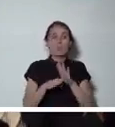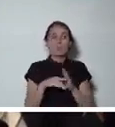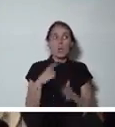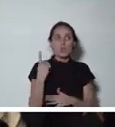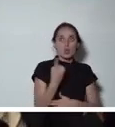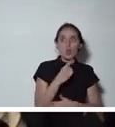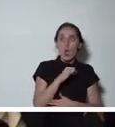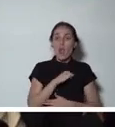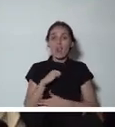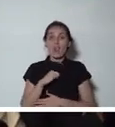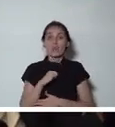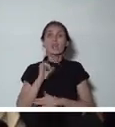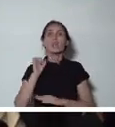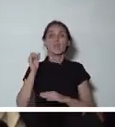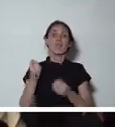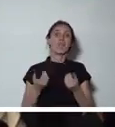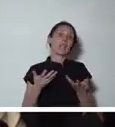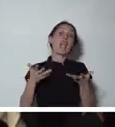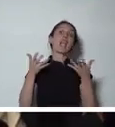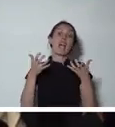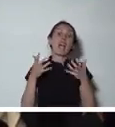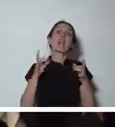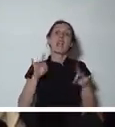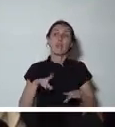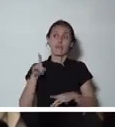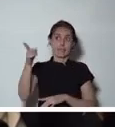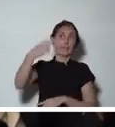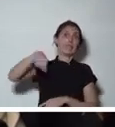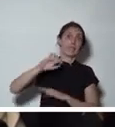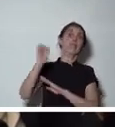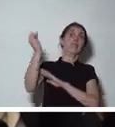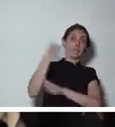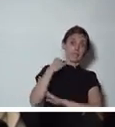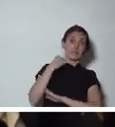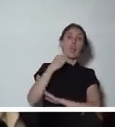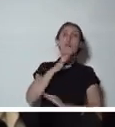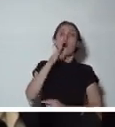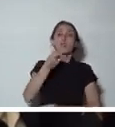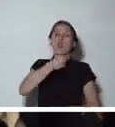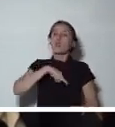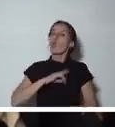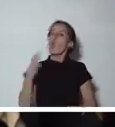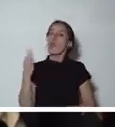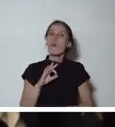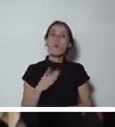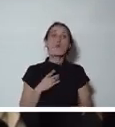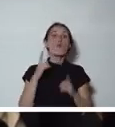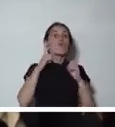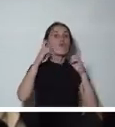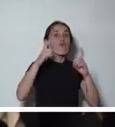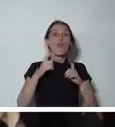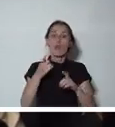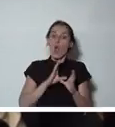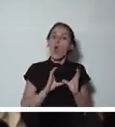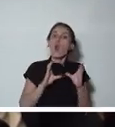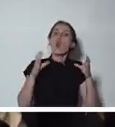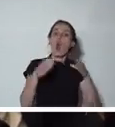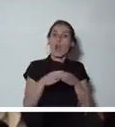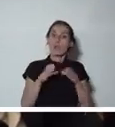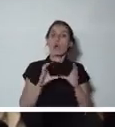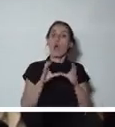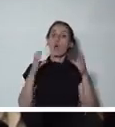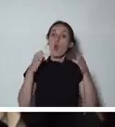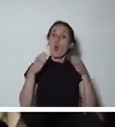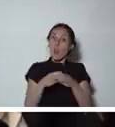nos van a ganar la batalla y frente a eso tenemos que poner la fuerza de la organización colectiva el frente amplio que propone Yolanda